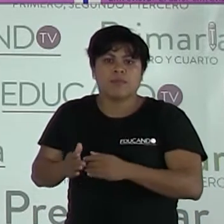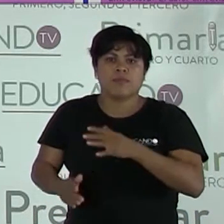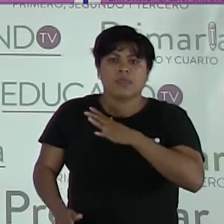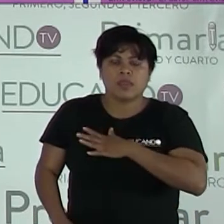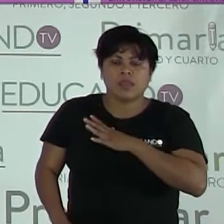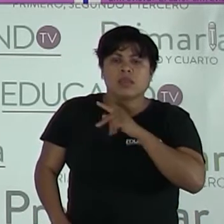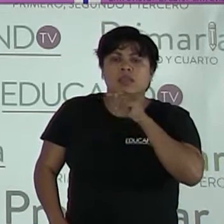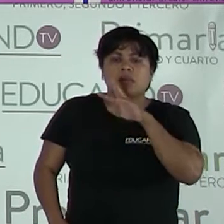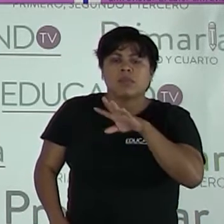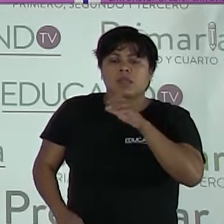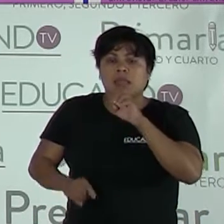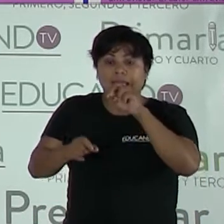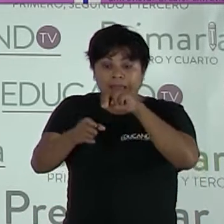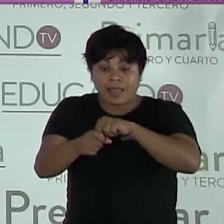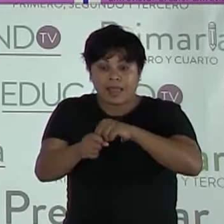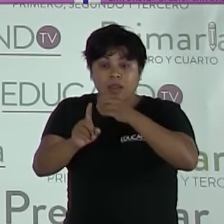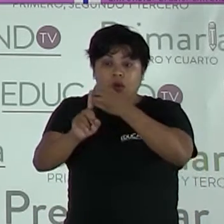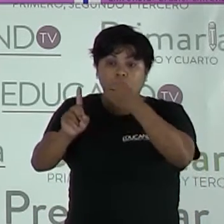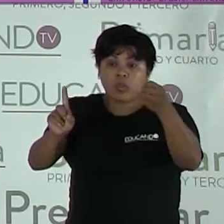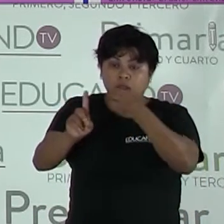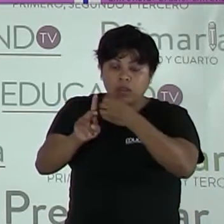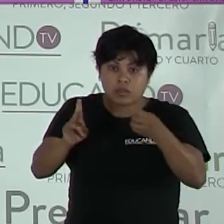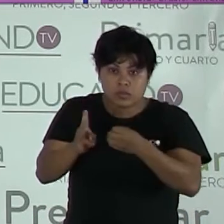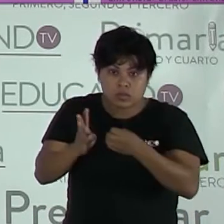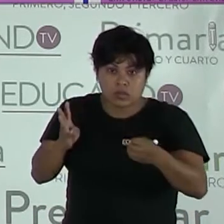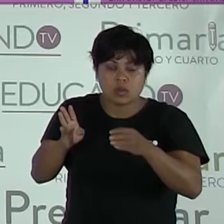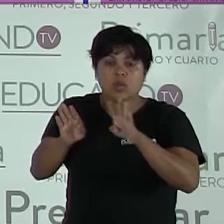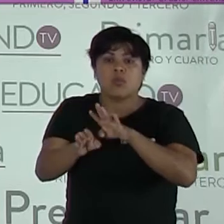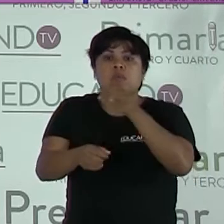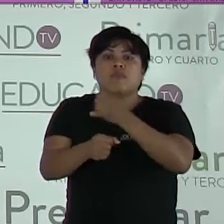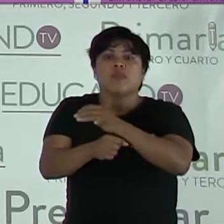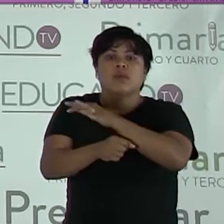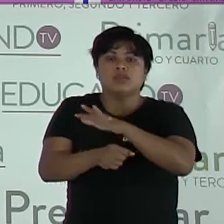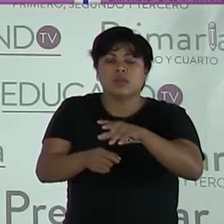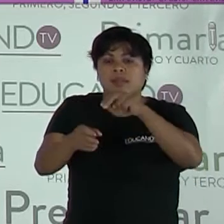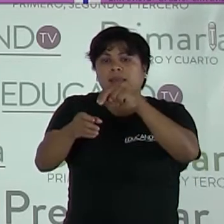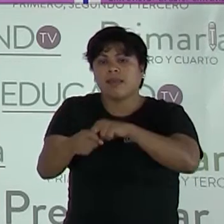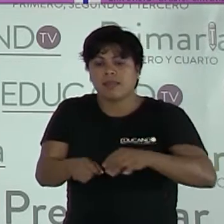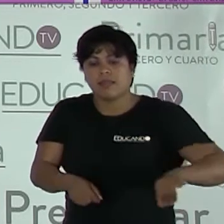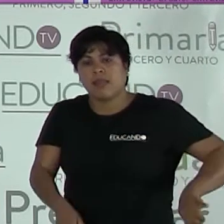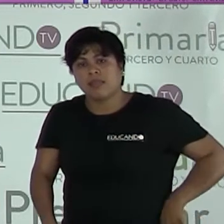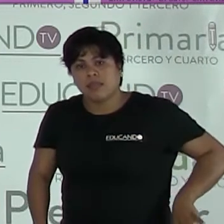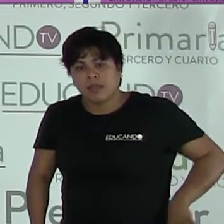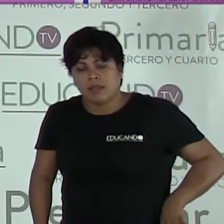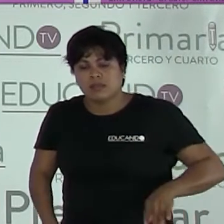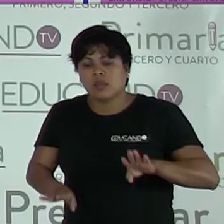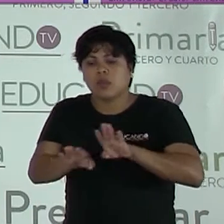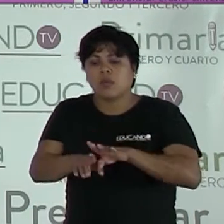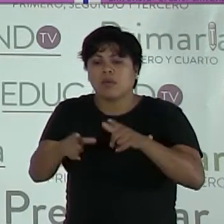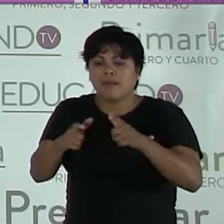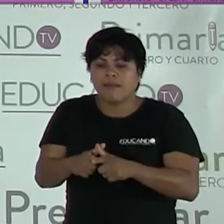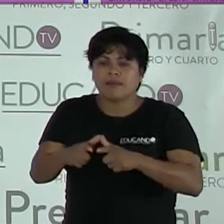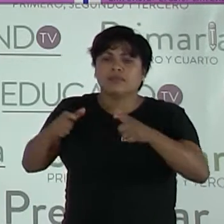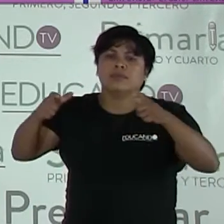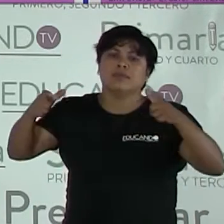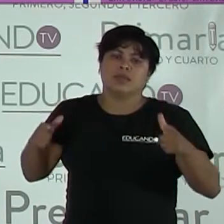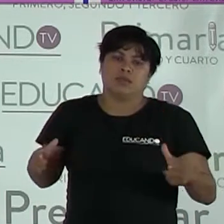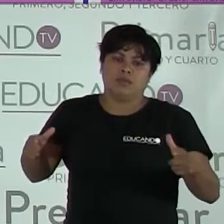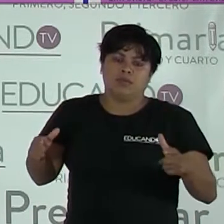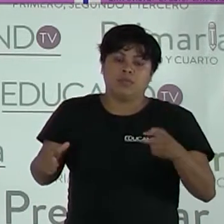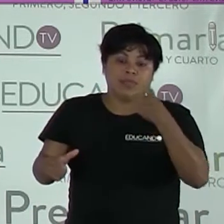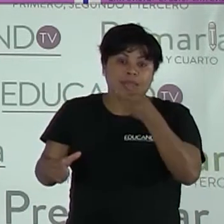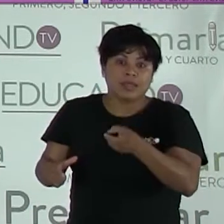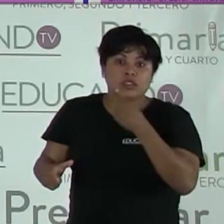periodísticos es la ordenación de la información en interés decreciente.